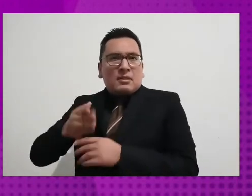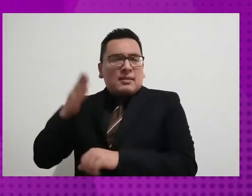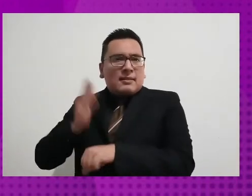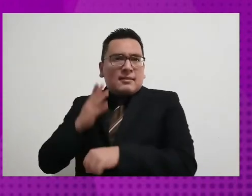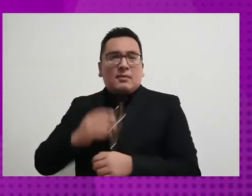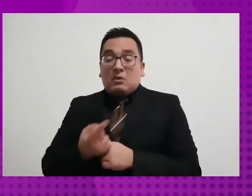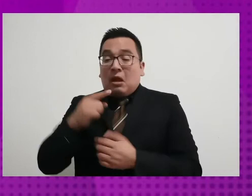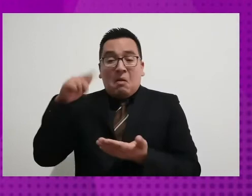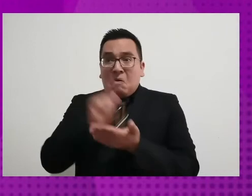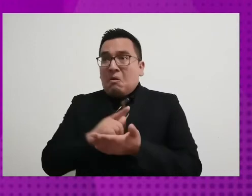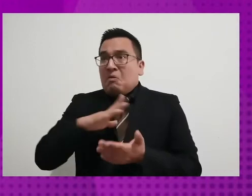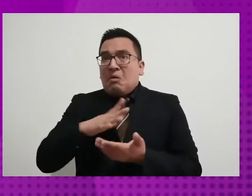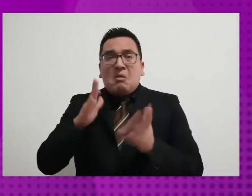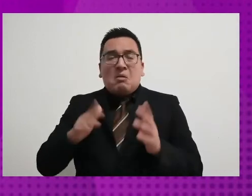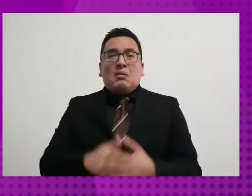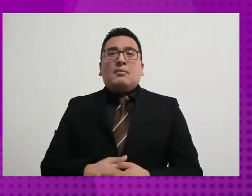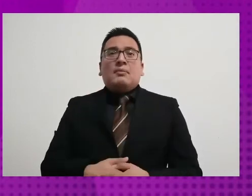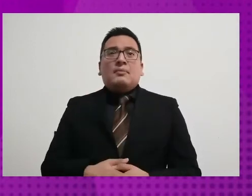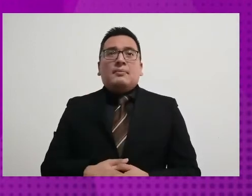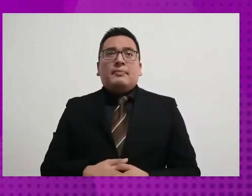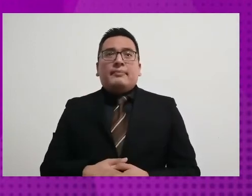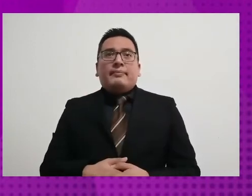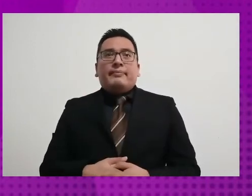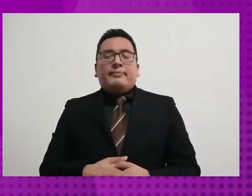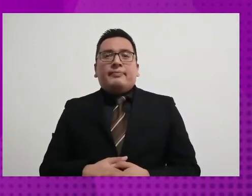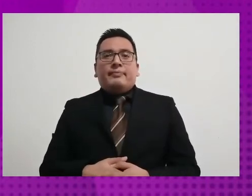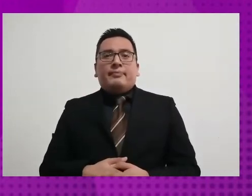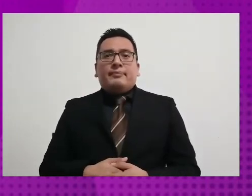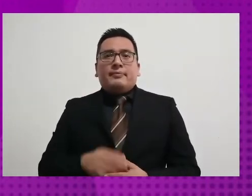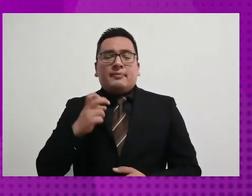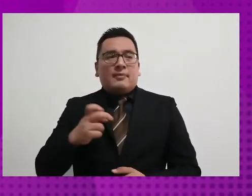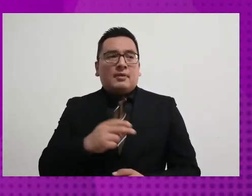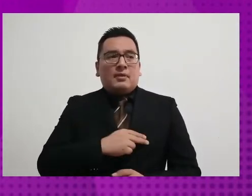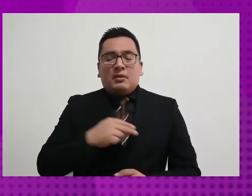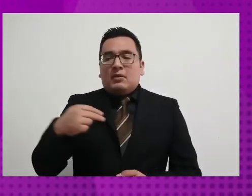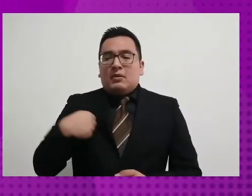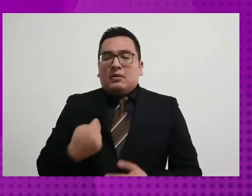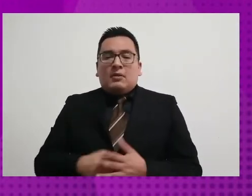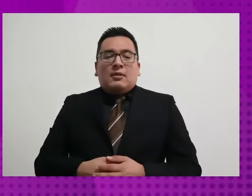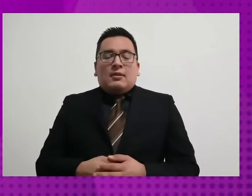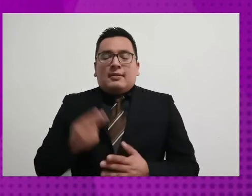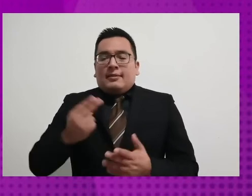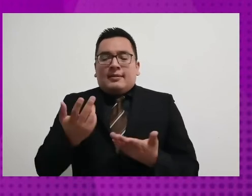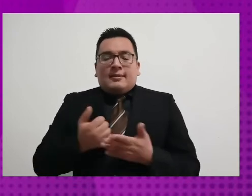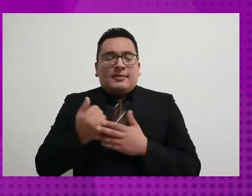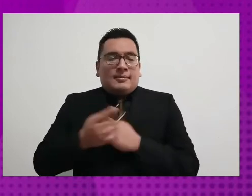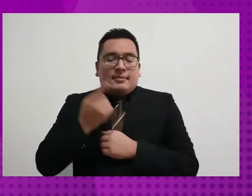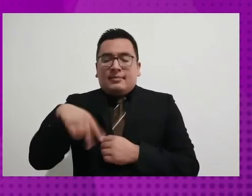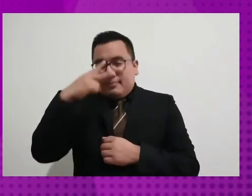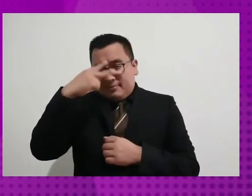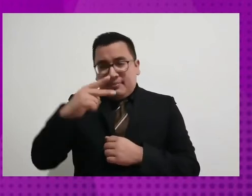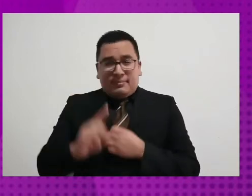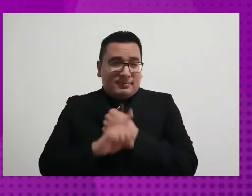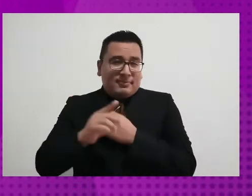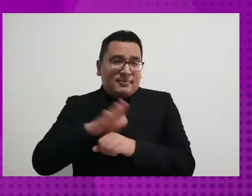ley, ahora sí ya están en la ley para la violencia política, pues estaremos sin combatir otro de los lastres que tenemos en México en